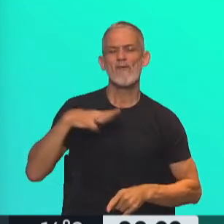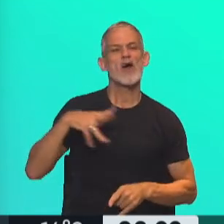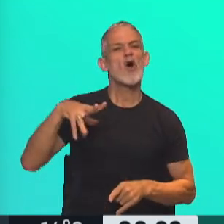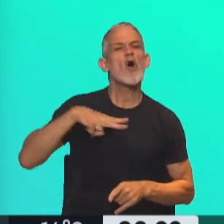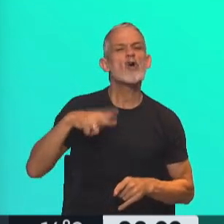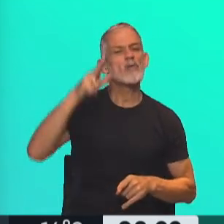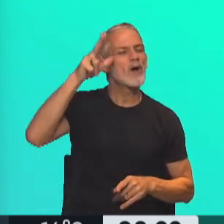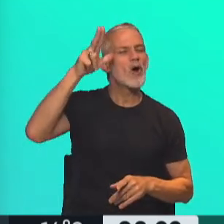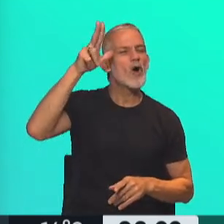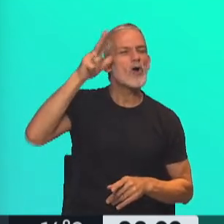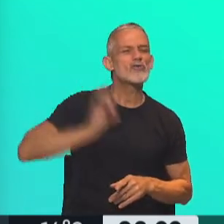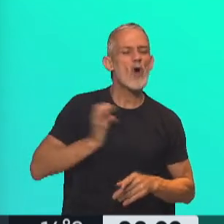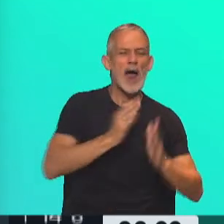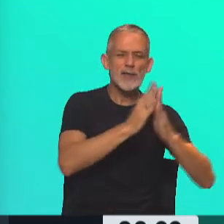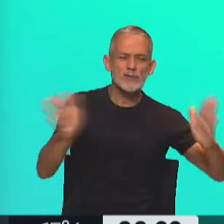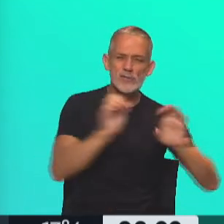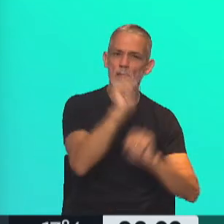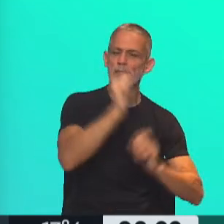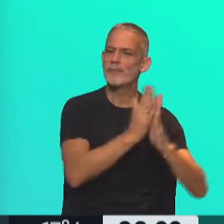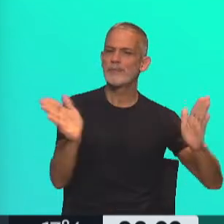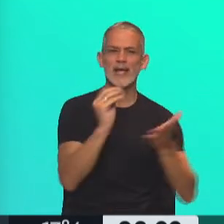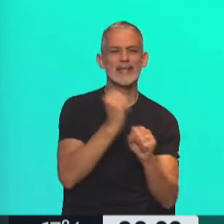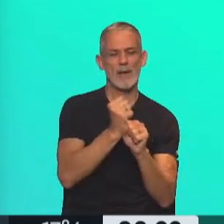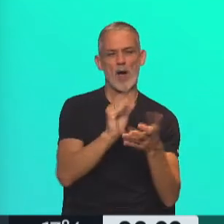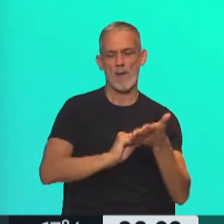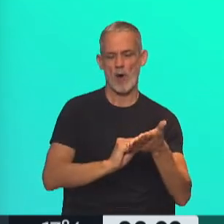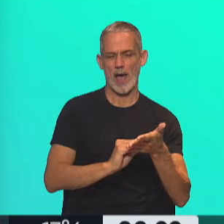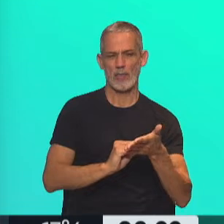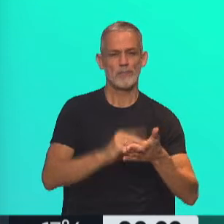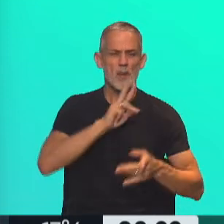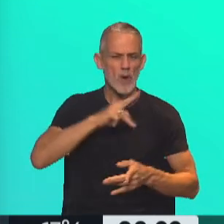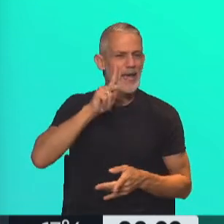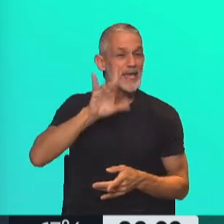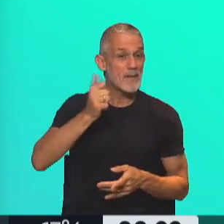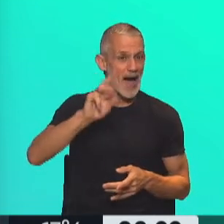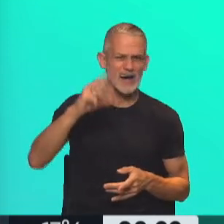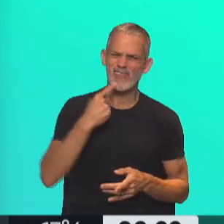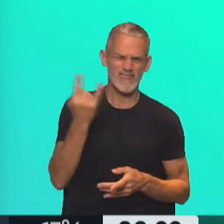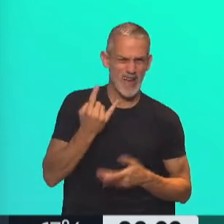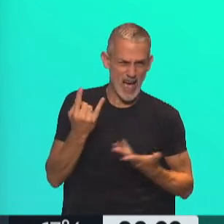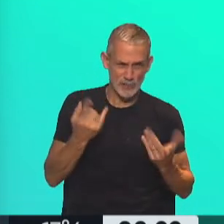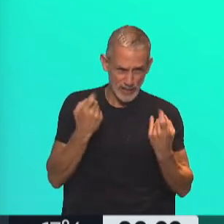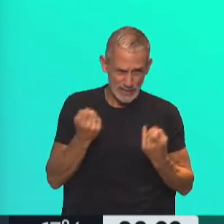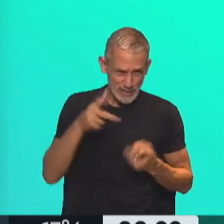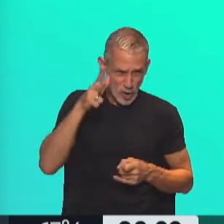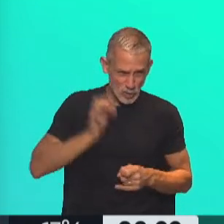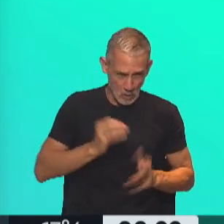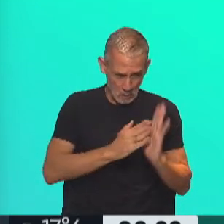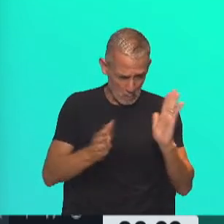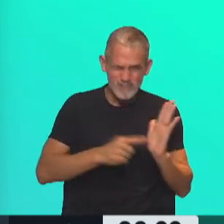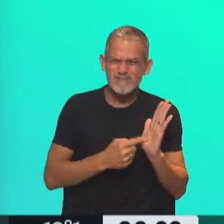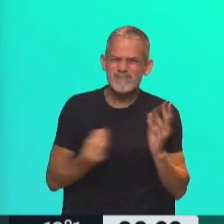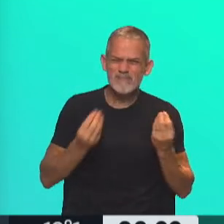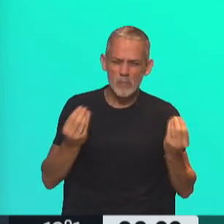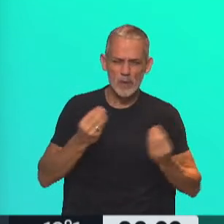8 años de profesión. Bueno. Aclara Vilma Ibarra que esto es falso, que no entiende si